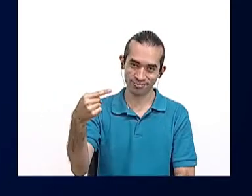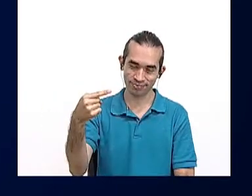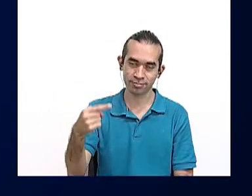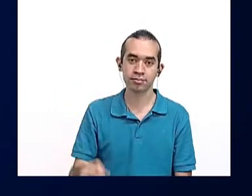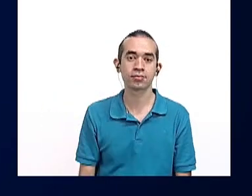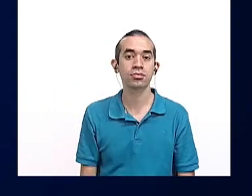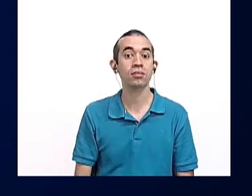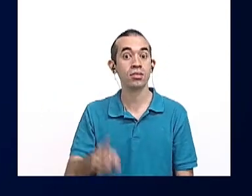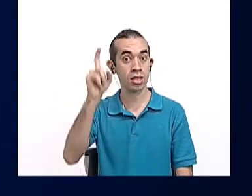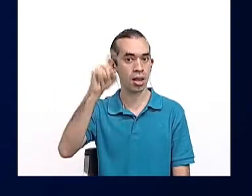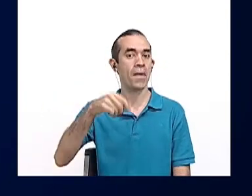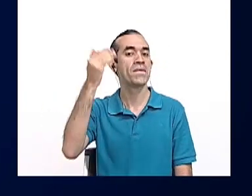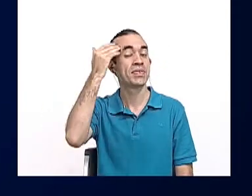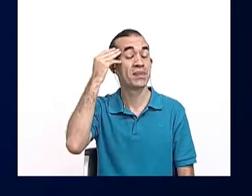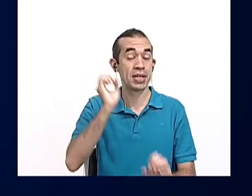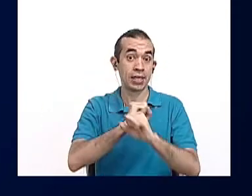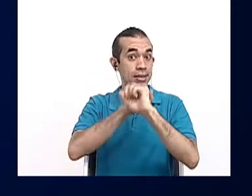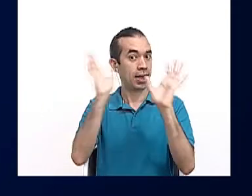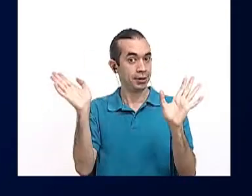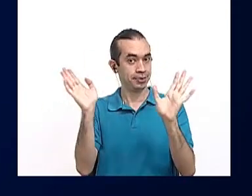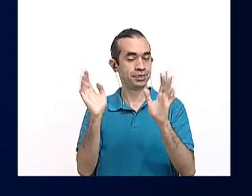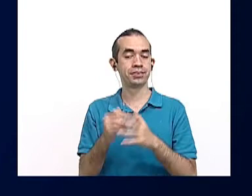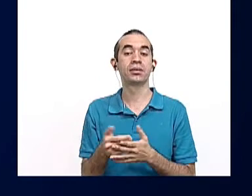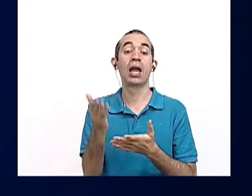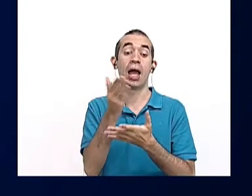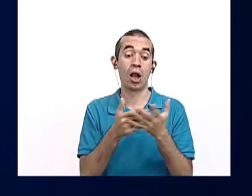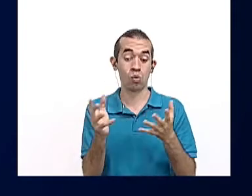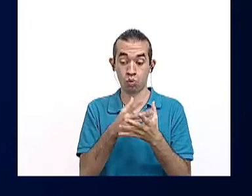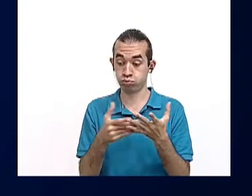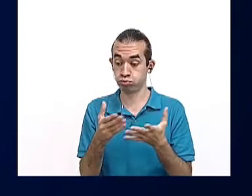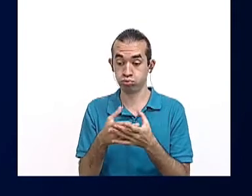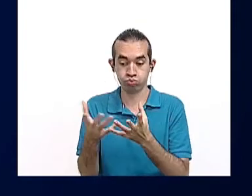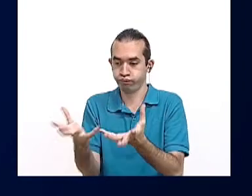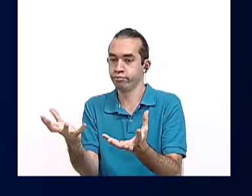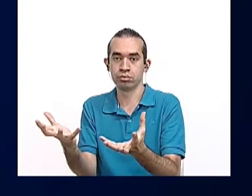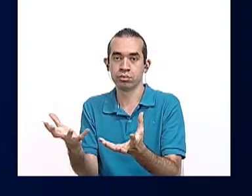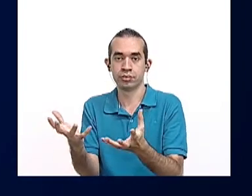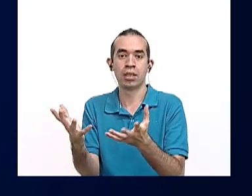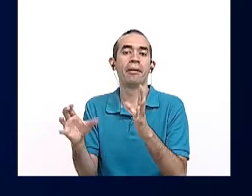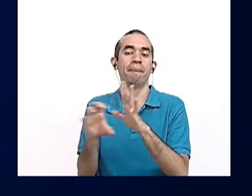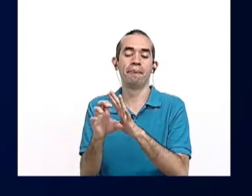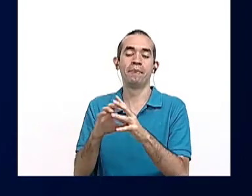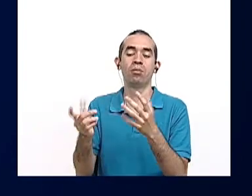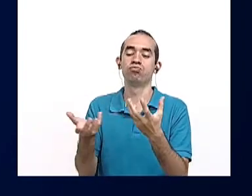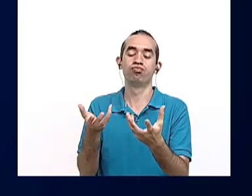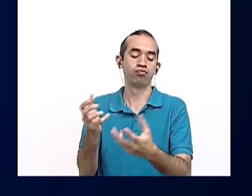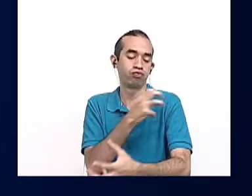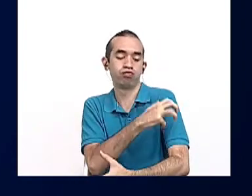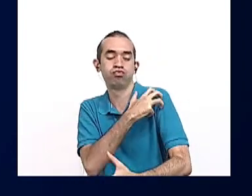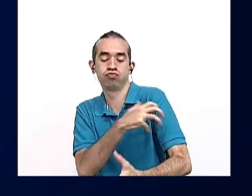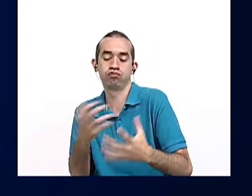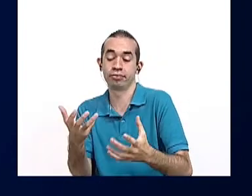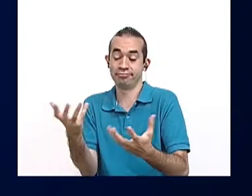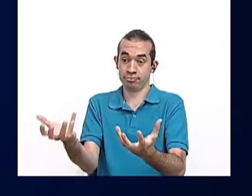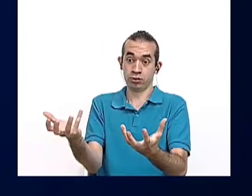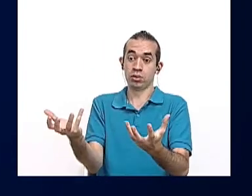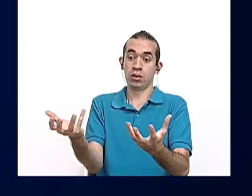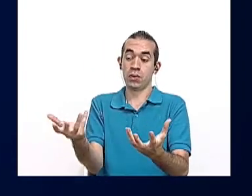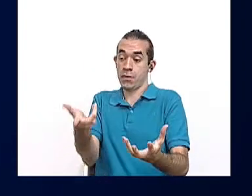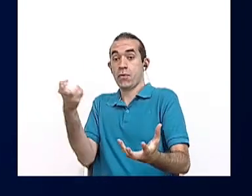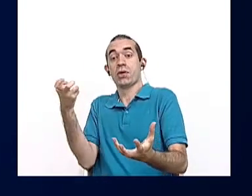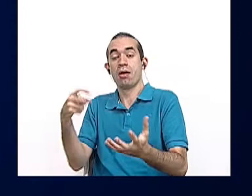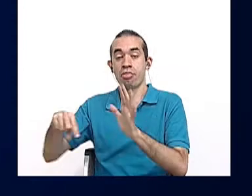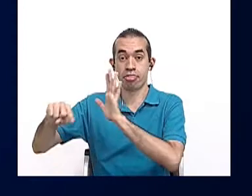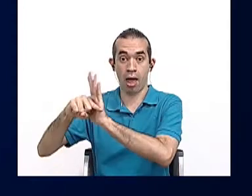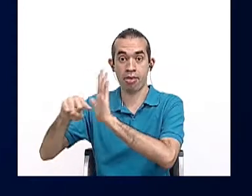lo tenemos que tener claro porque cuando un cuerpo se carga, por ejemplo, el frotar un cuerpo con otro, el que queda cargado